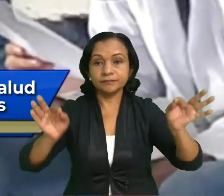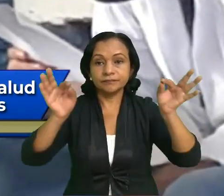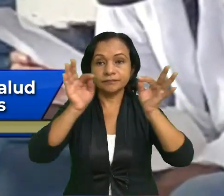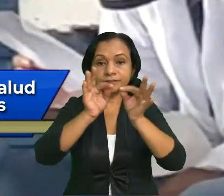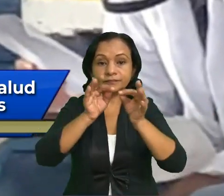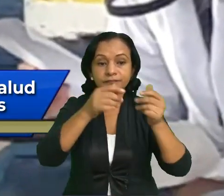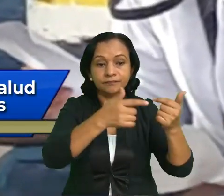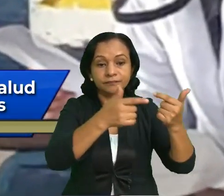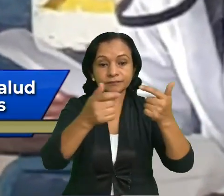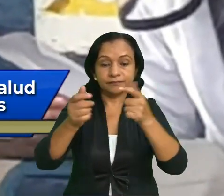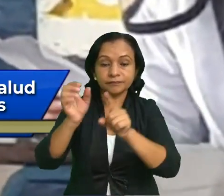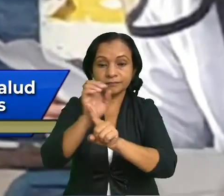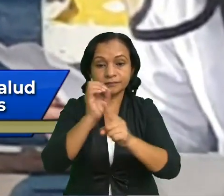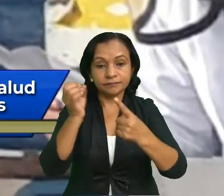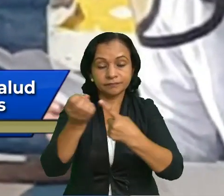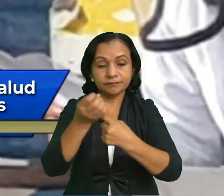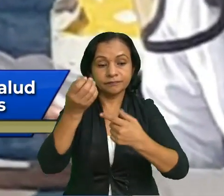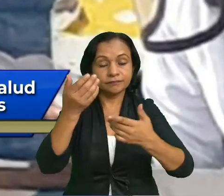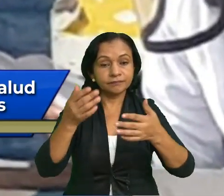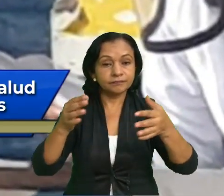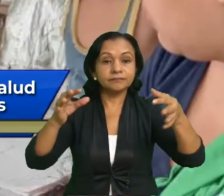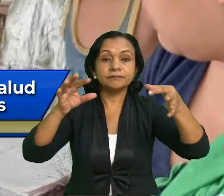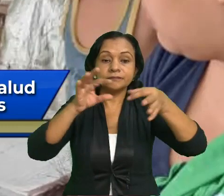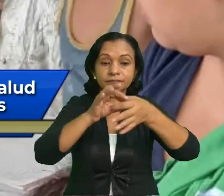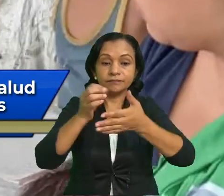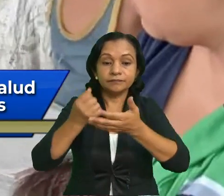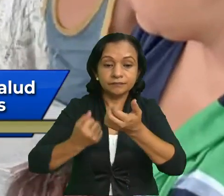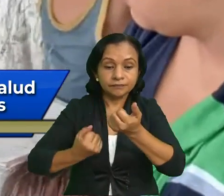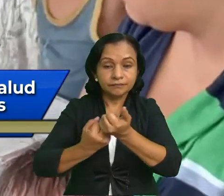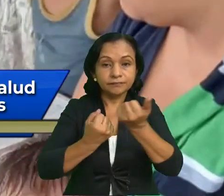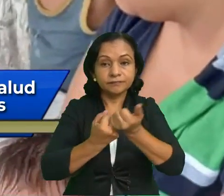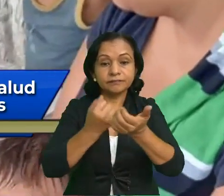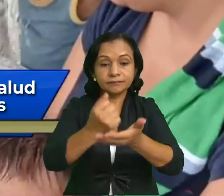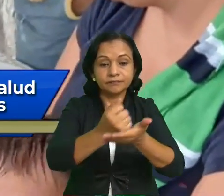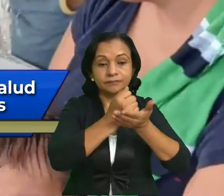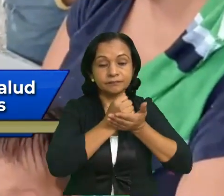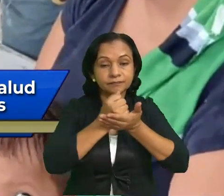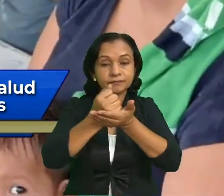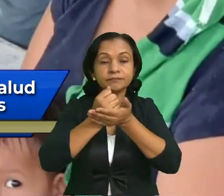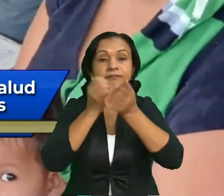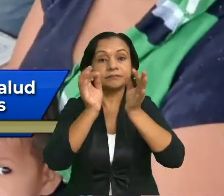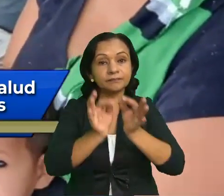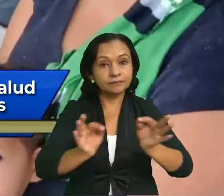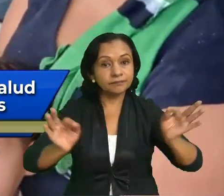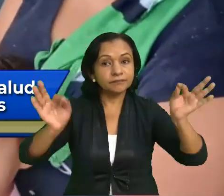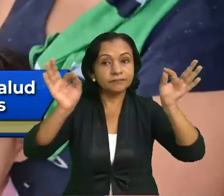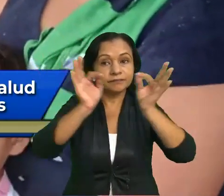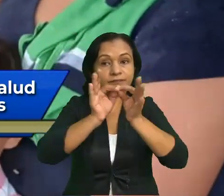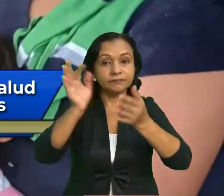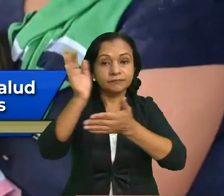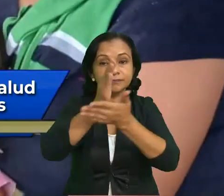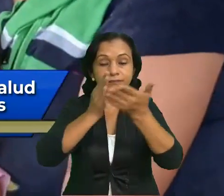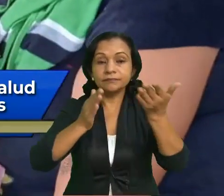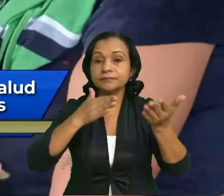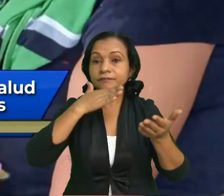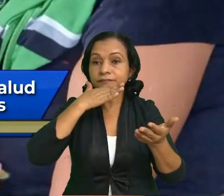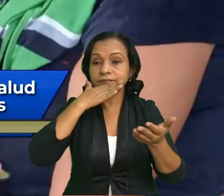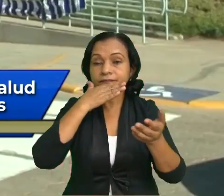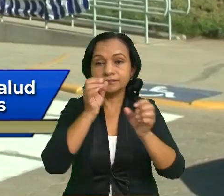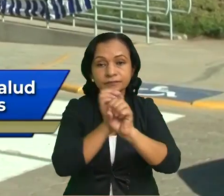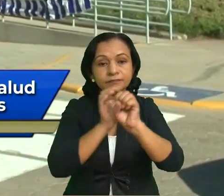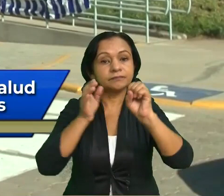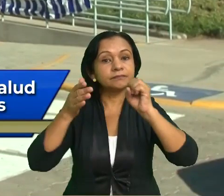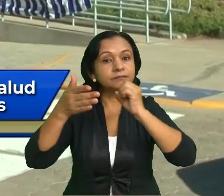organizada que nos ayuda en esta etapa pues es importante la verdad es que nosotros aún en los tiempos más complejos del joven